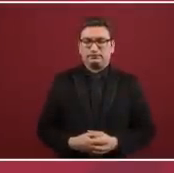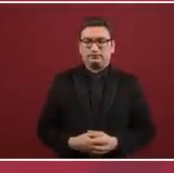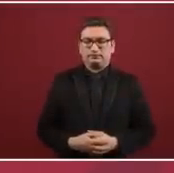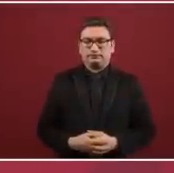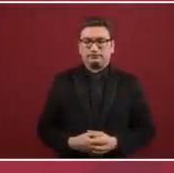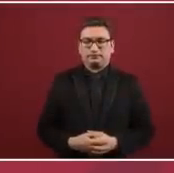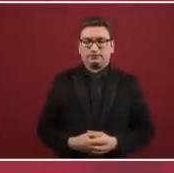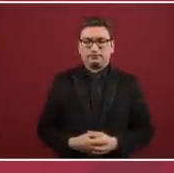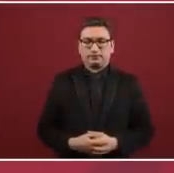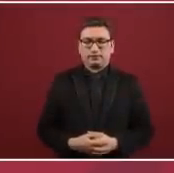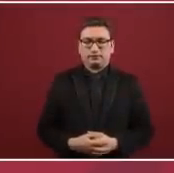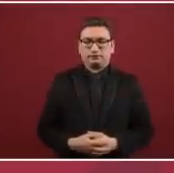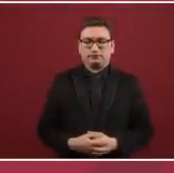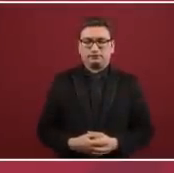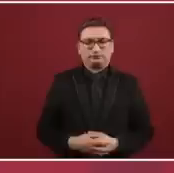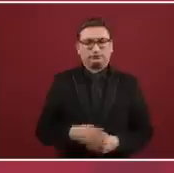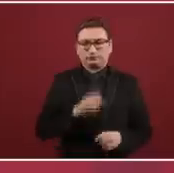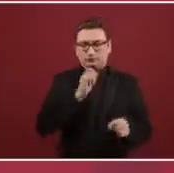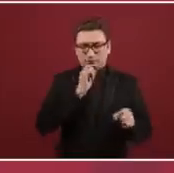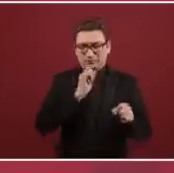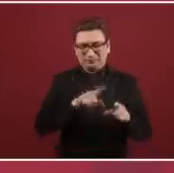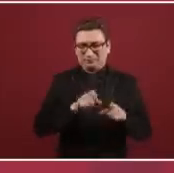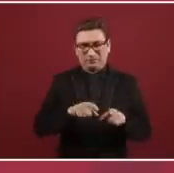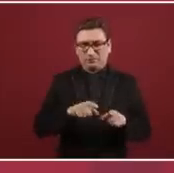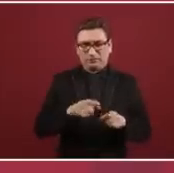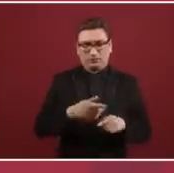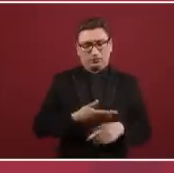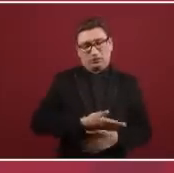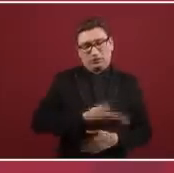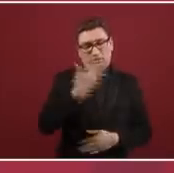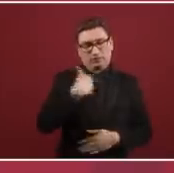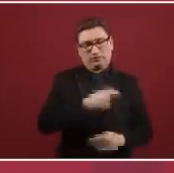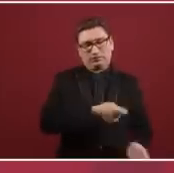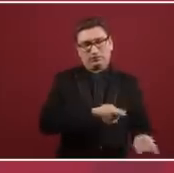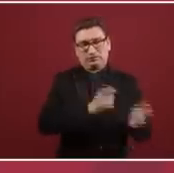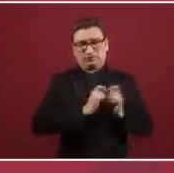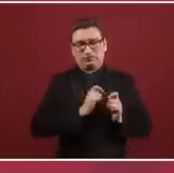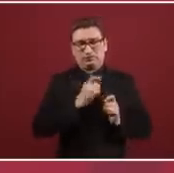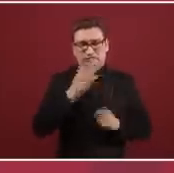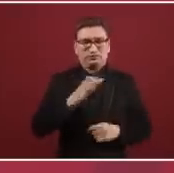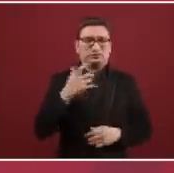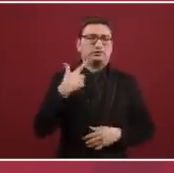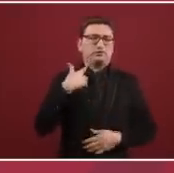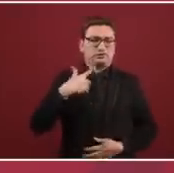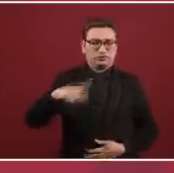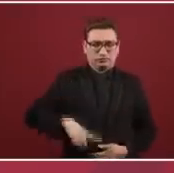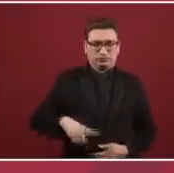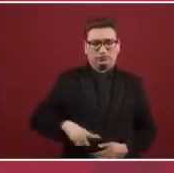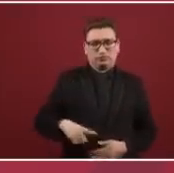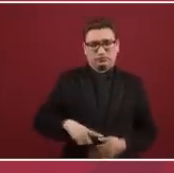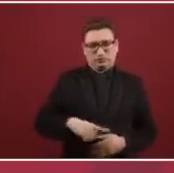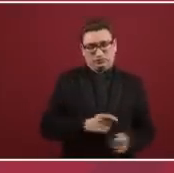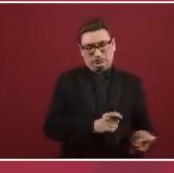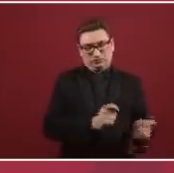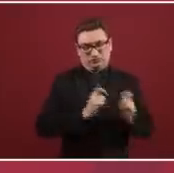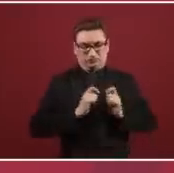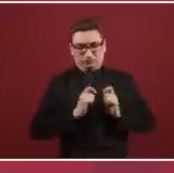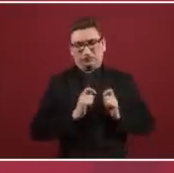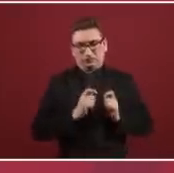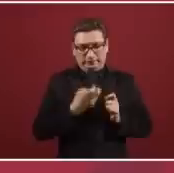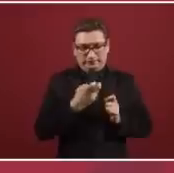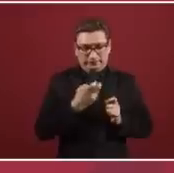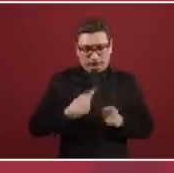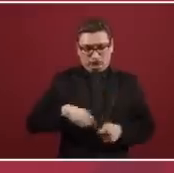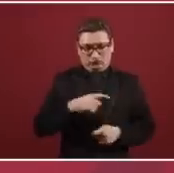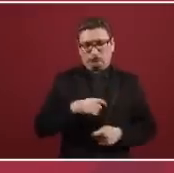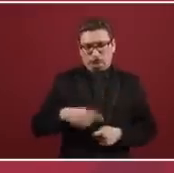es prácticamente lo mismo que heredamos del antiguo régimen, y estamos haciendo